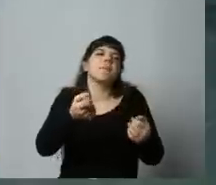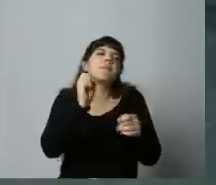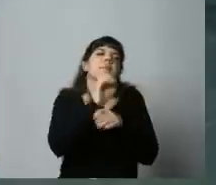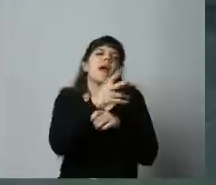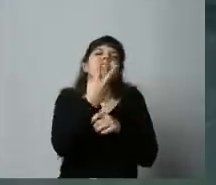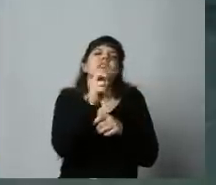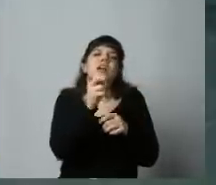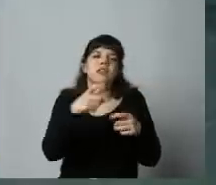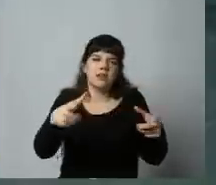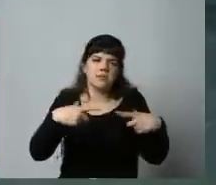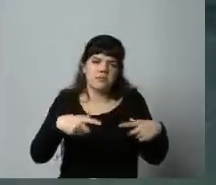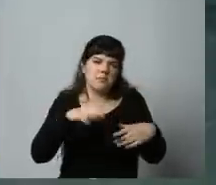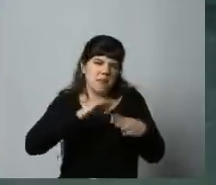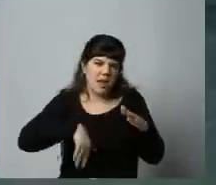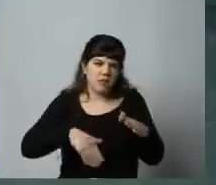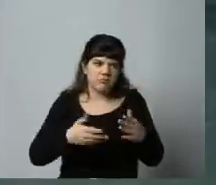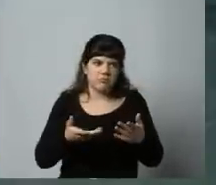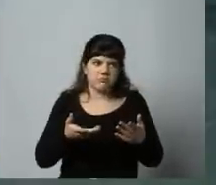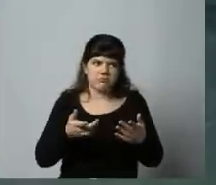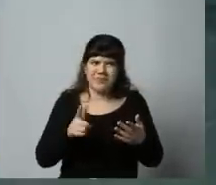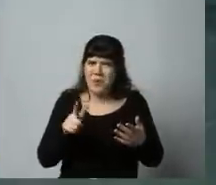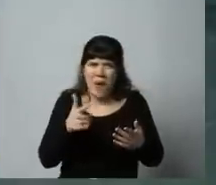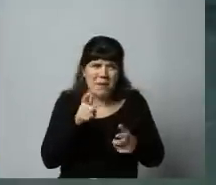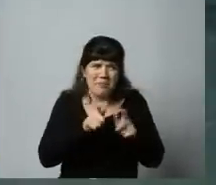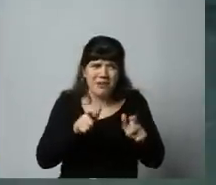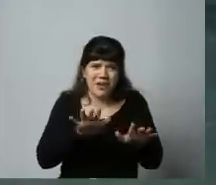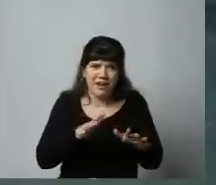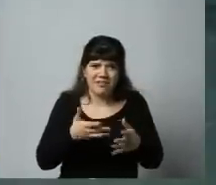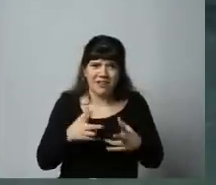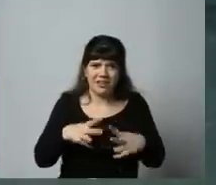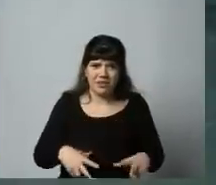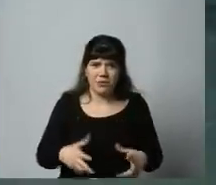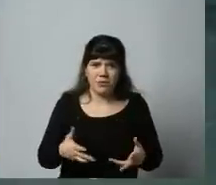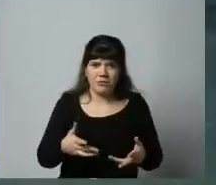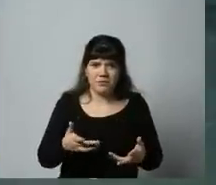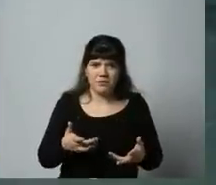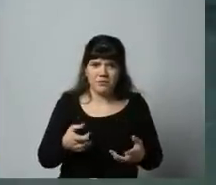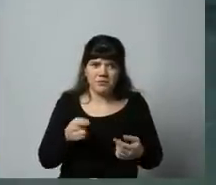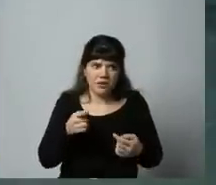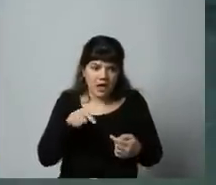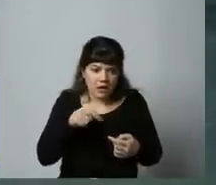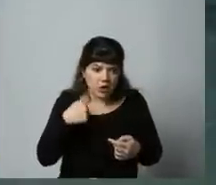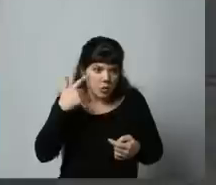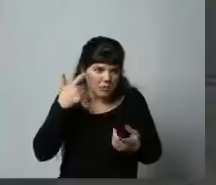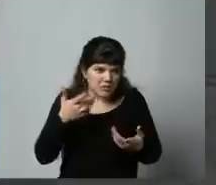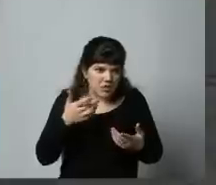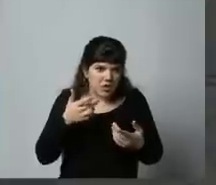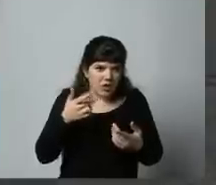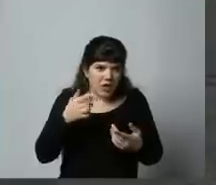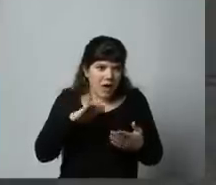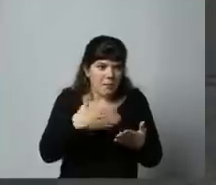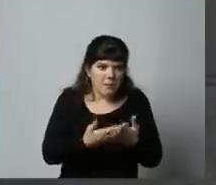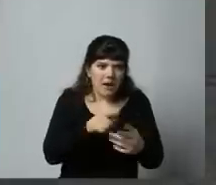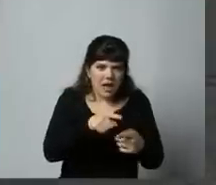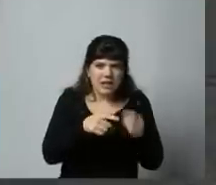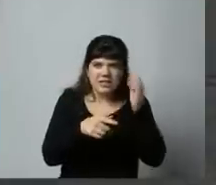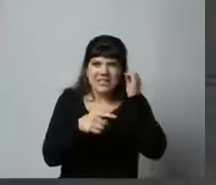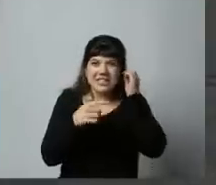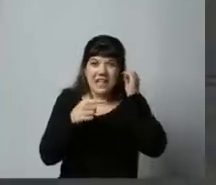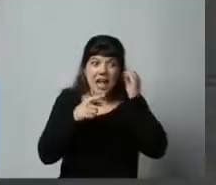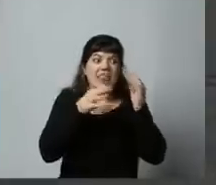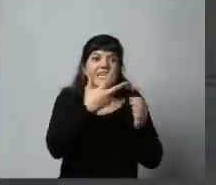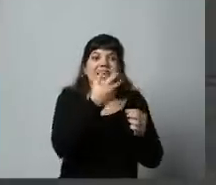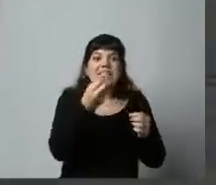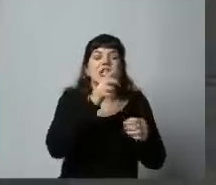nadie lo hizo yo quisiera saber si es esto lo que se está planteando se está planteando que nosotros en una escuela donde están autorizados a comer